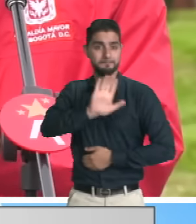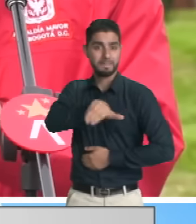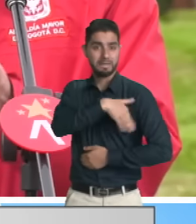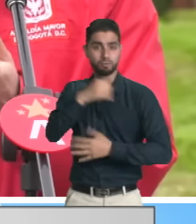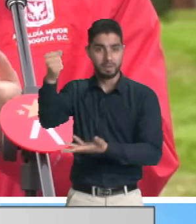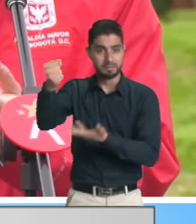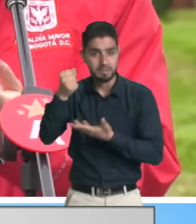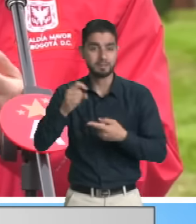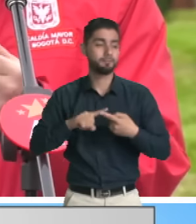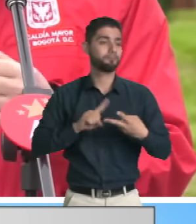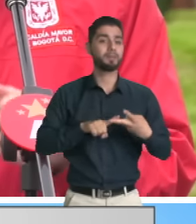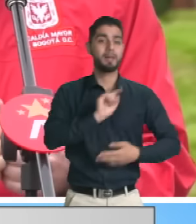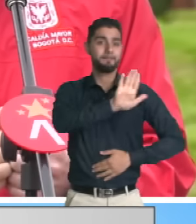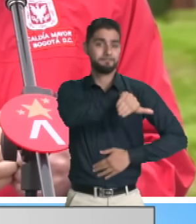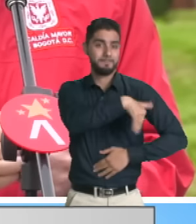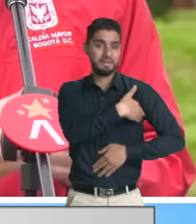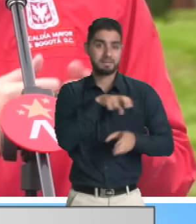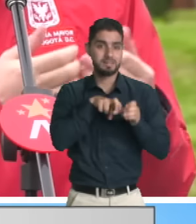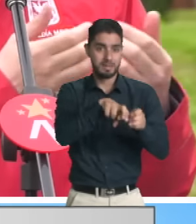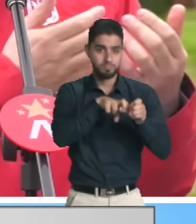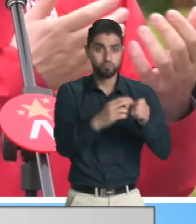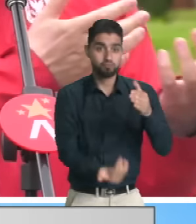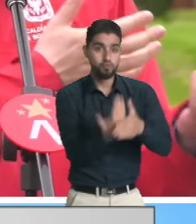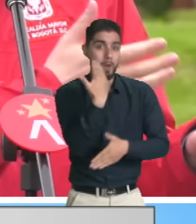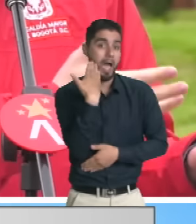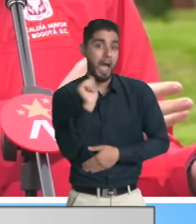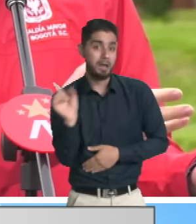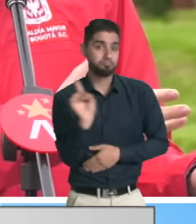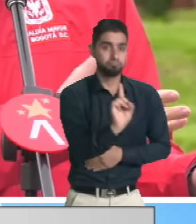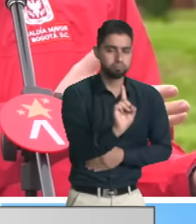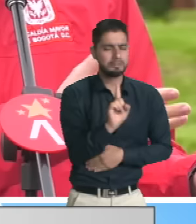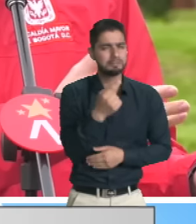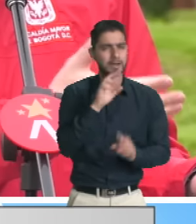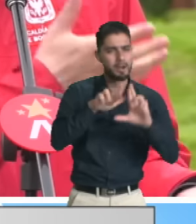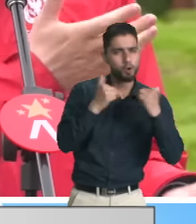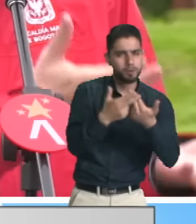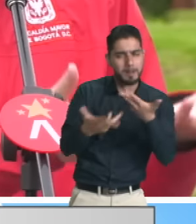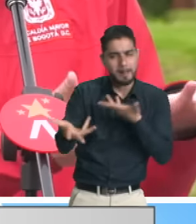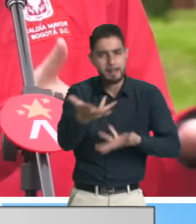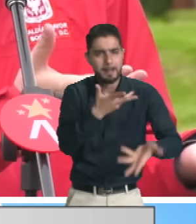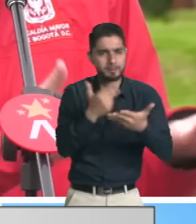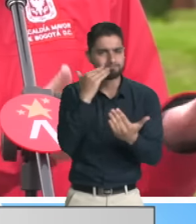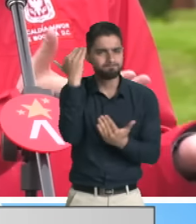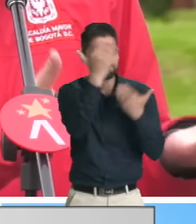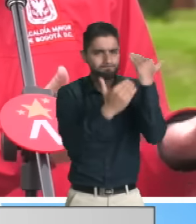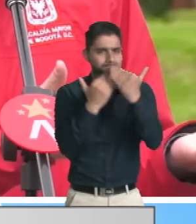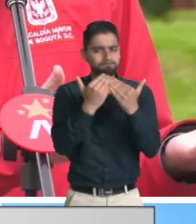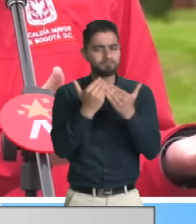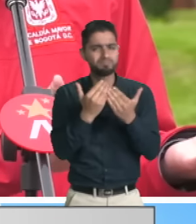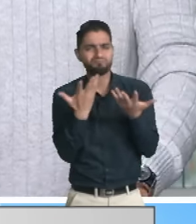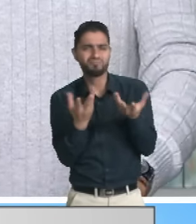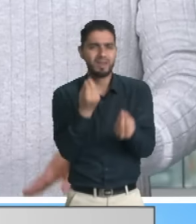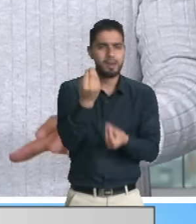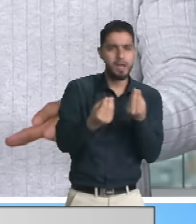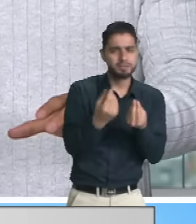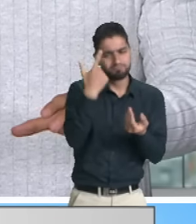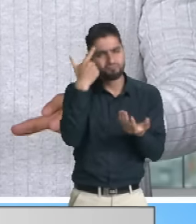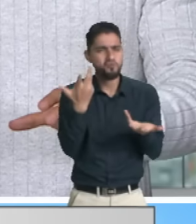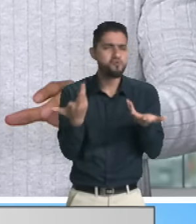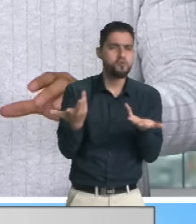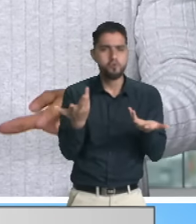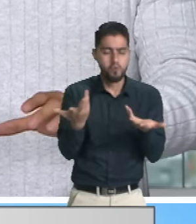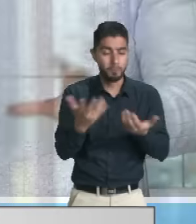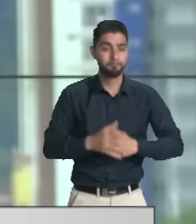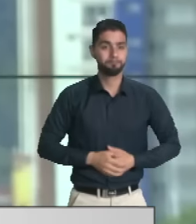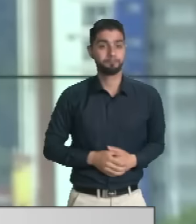el ministro, la ministra de Transporte, nueva ministra, para analizar esta situación y evaluar qué tenemos que hacer. Cambiamos